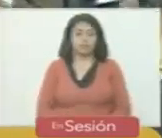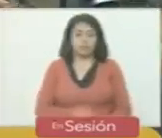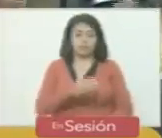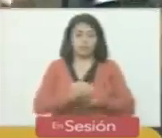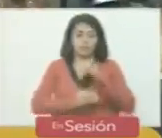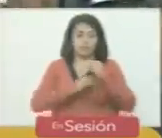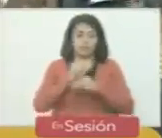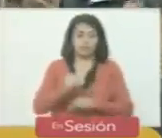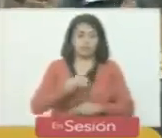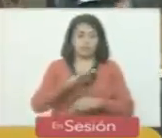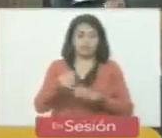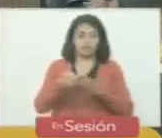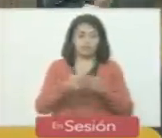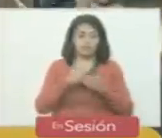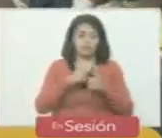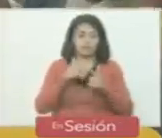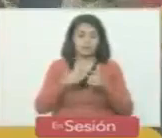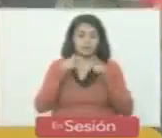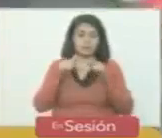consagrar, entonces,